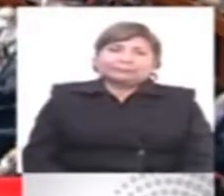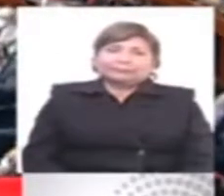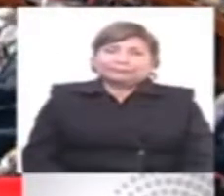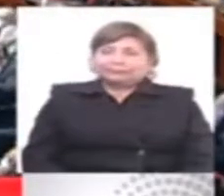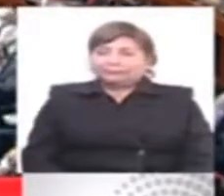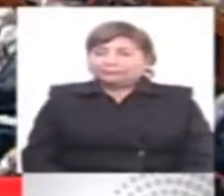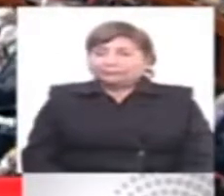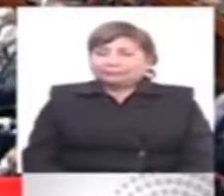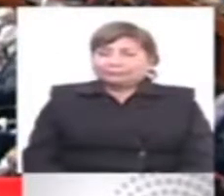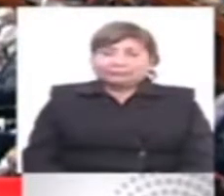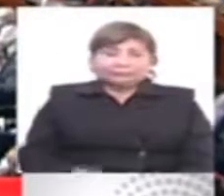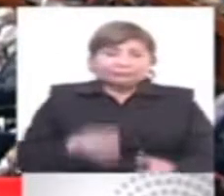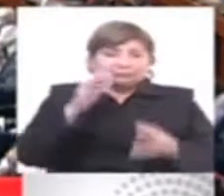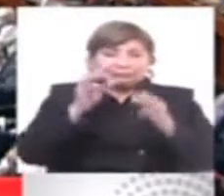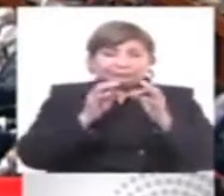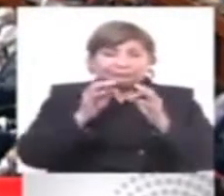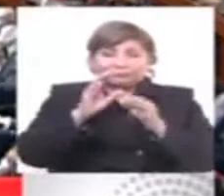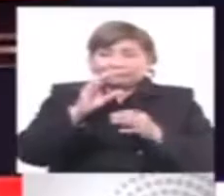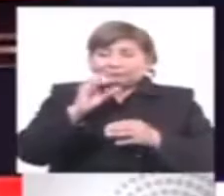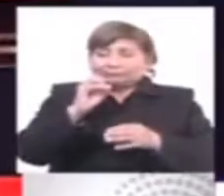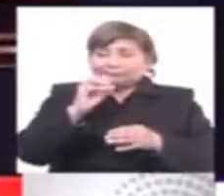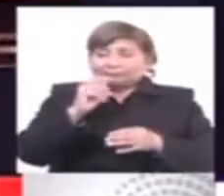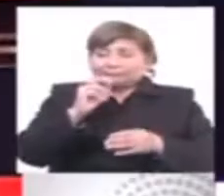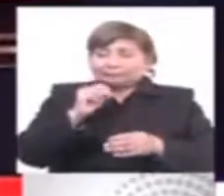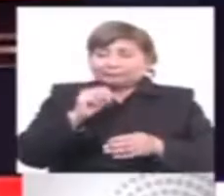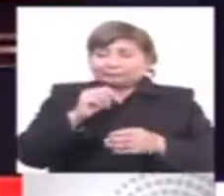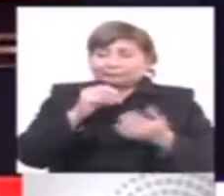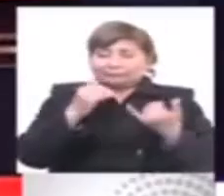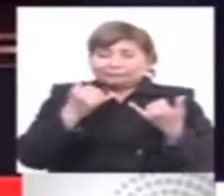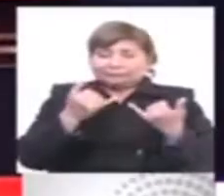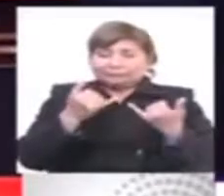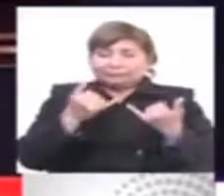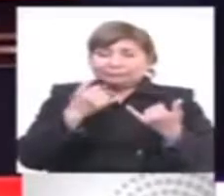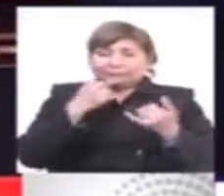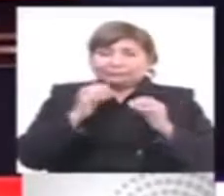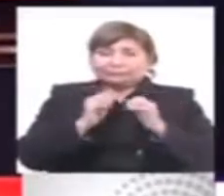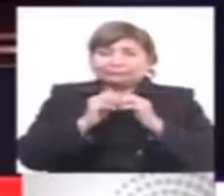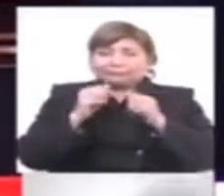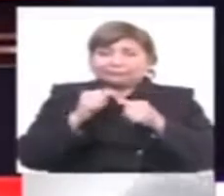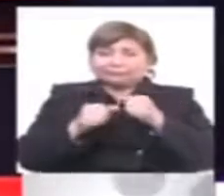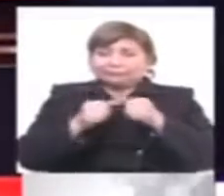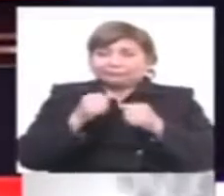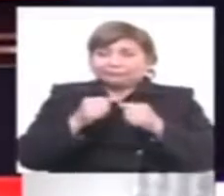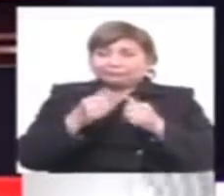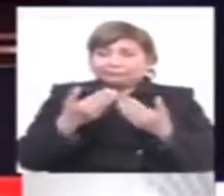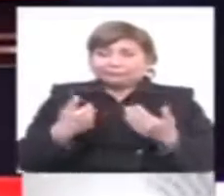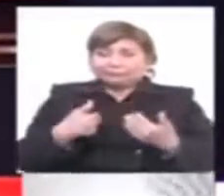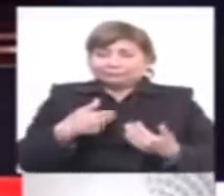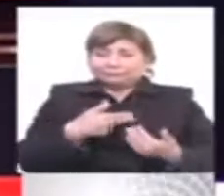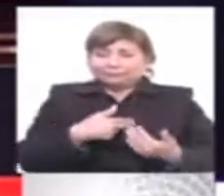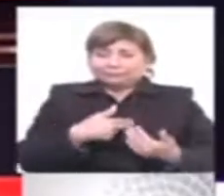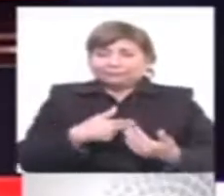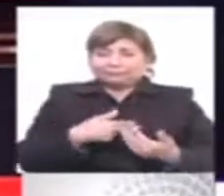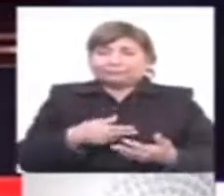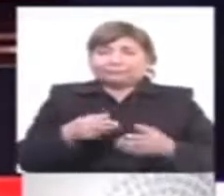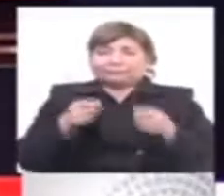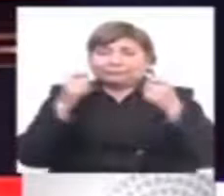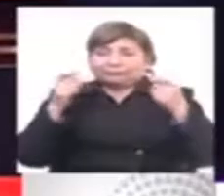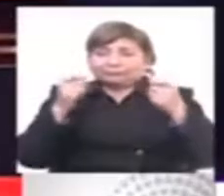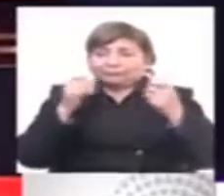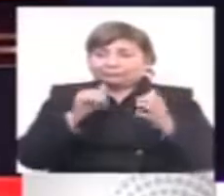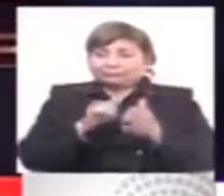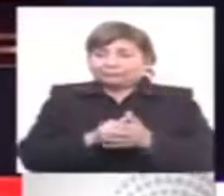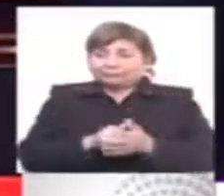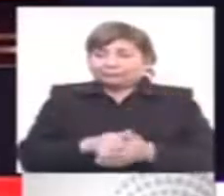Congresista Cortés, solo para aclararle que si hoy día ha sido la fecha en la que estamos reanudando